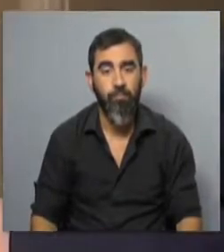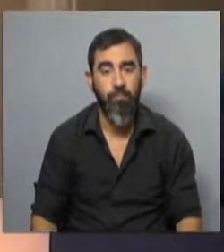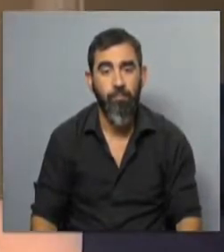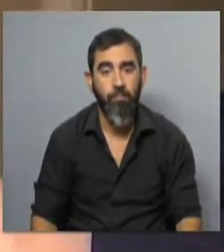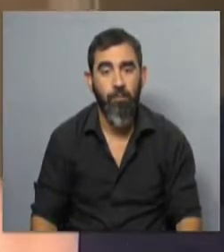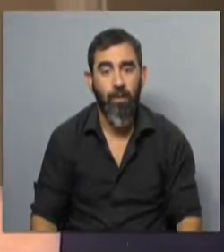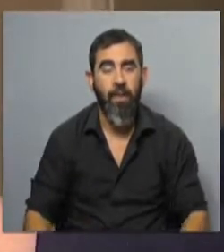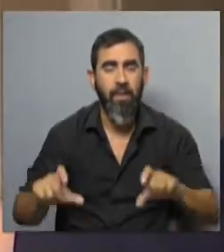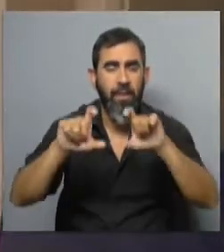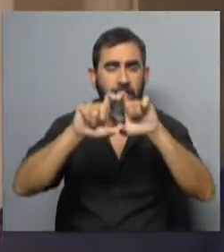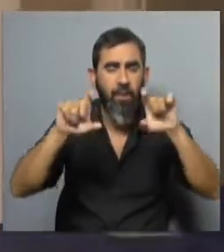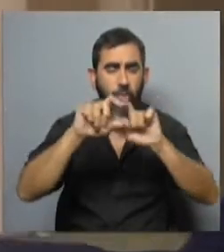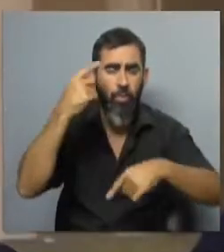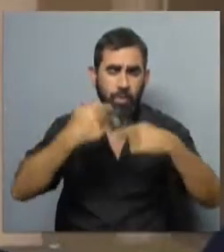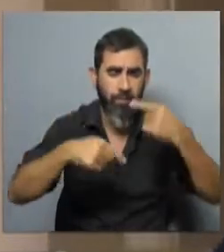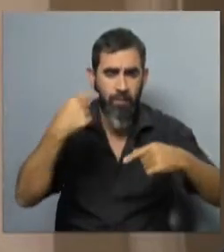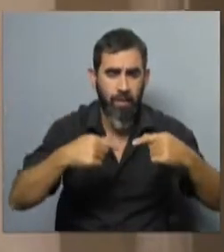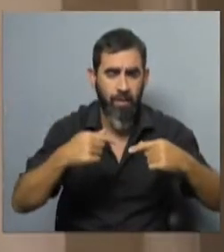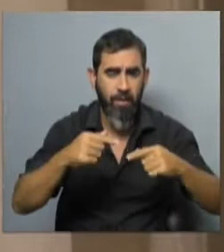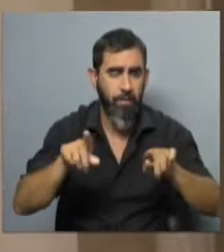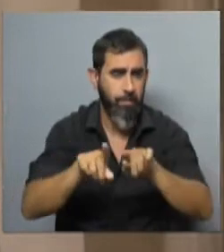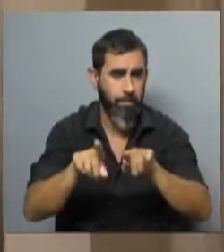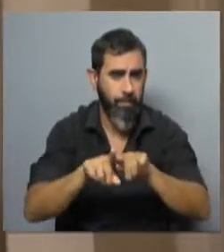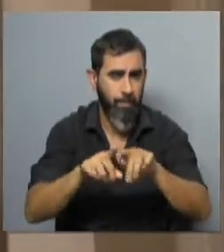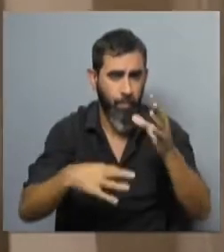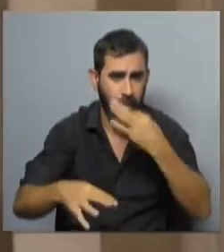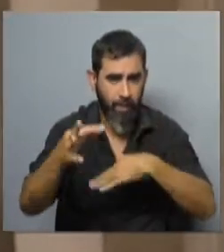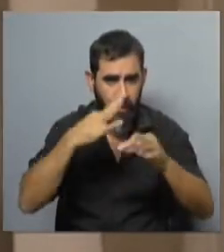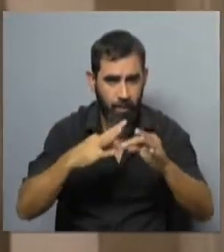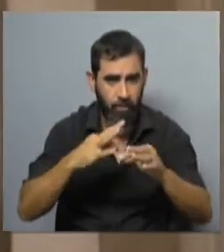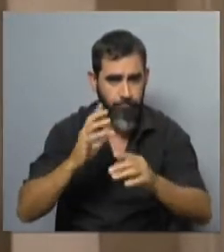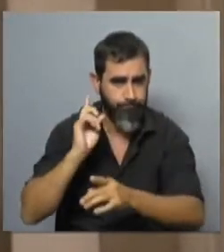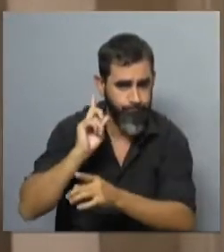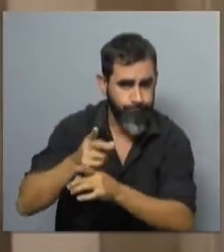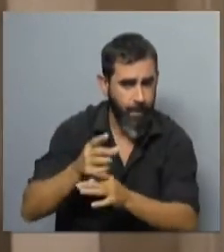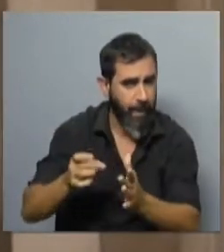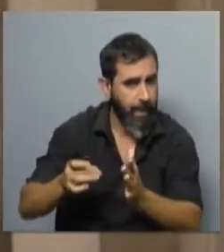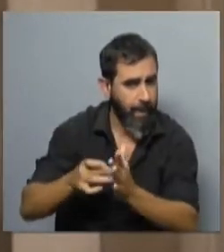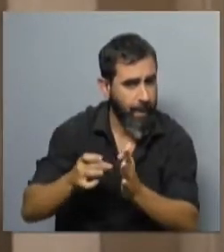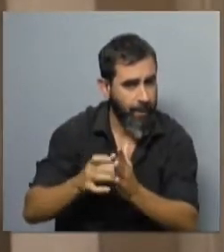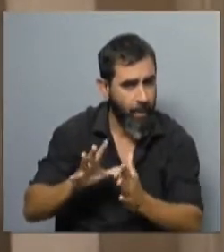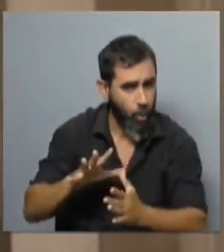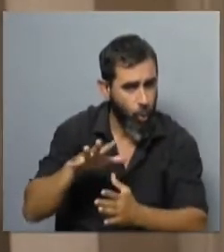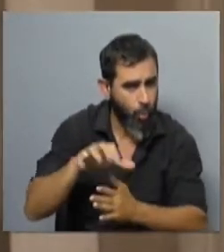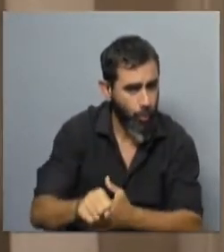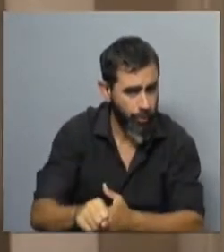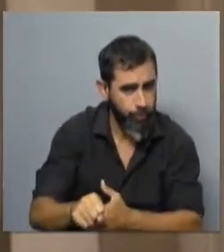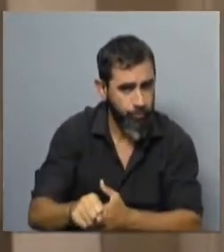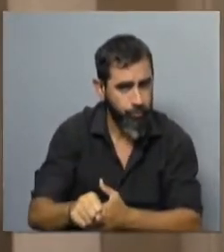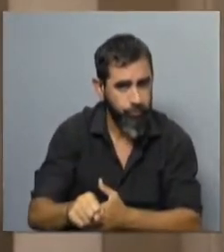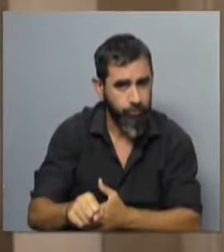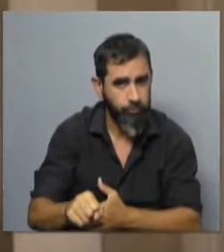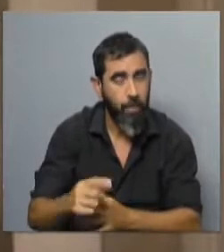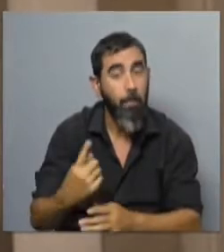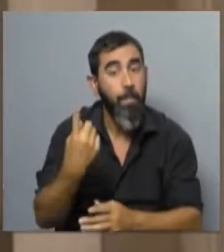Los títulos son muy diversos, la comedia sigue su tradición, primero de exigencia en calidad, compromiso, arriesga,